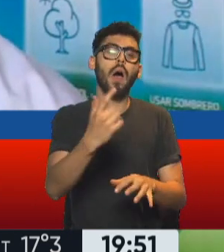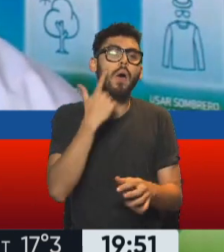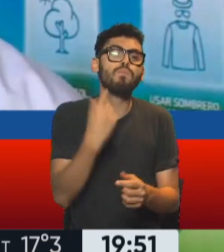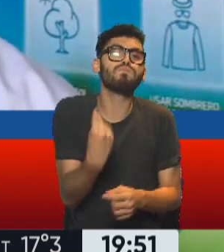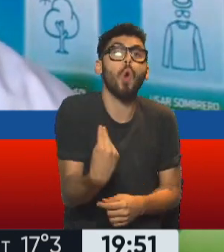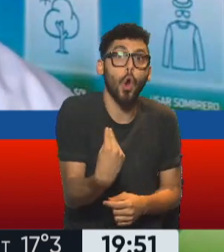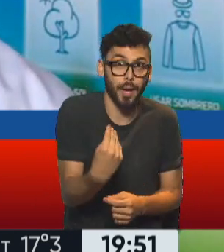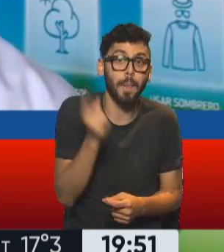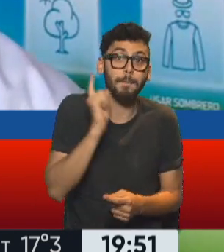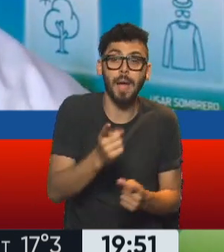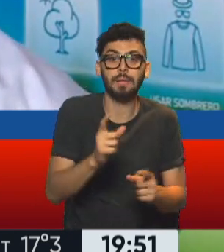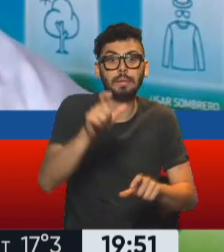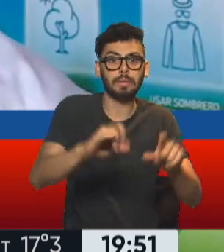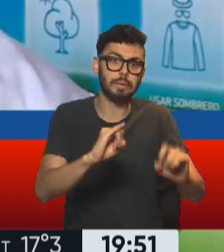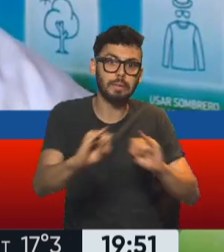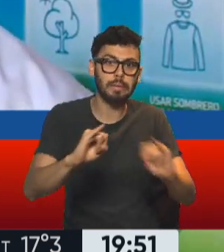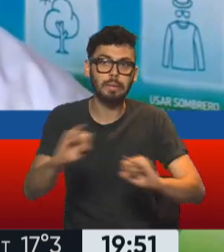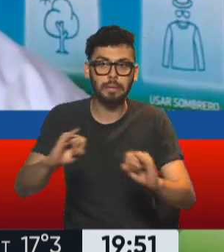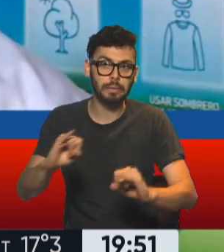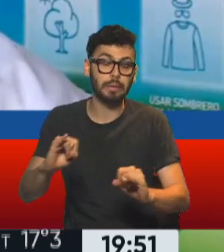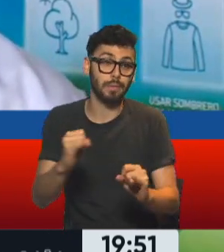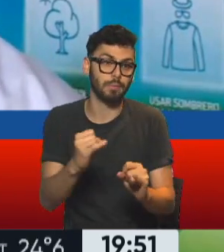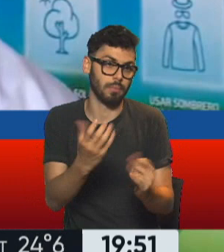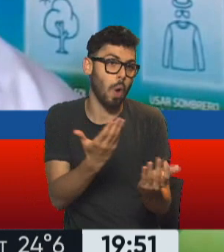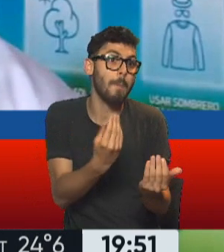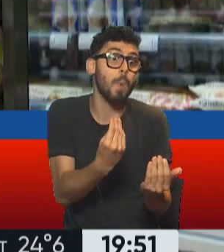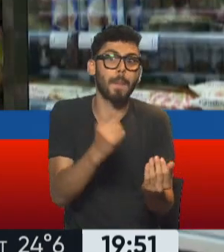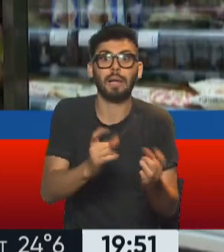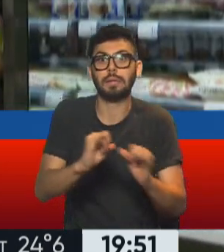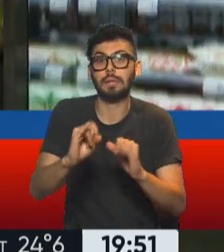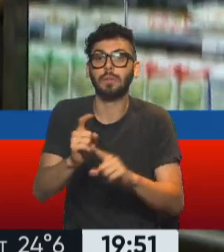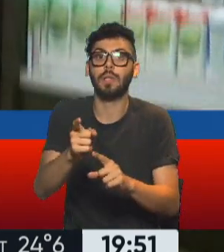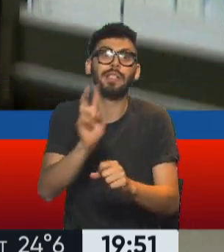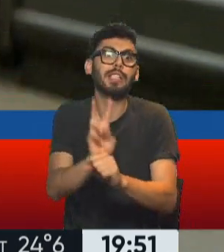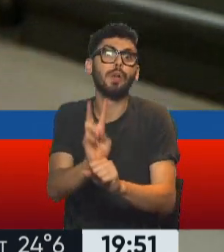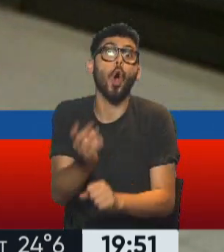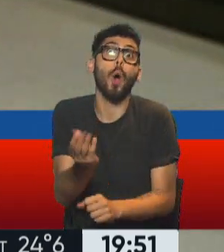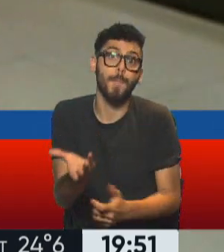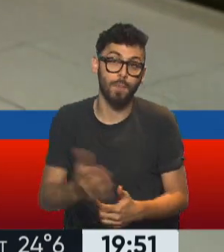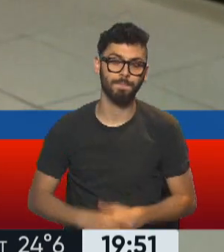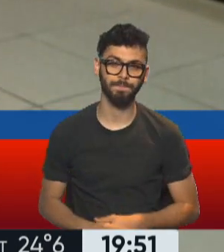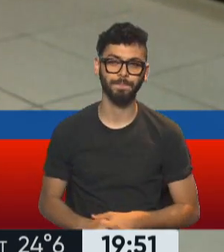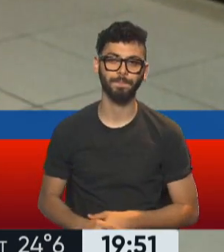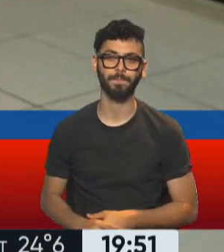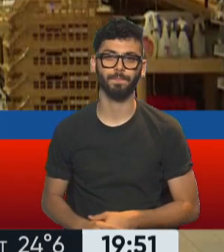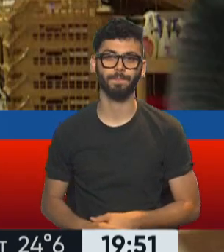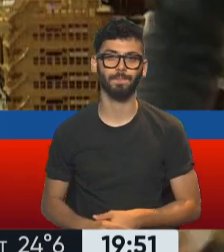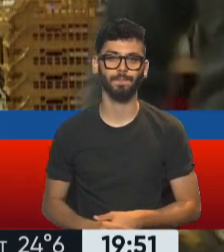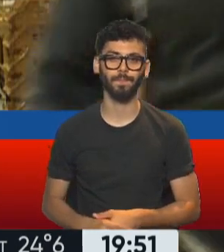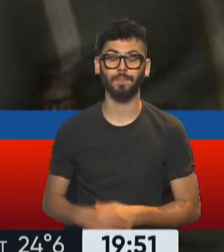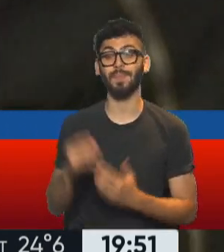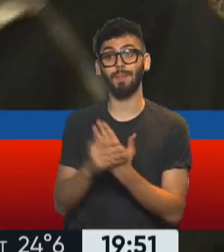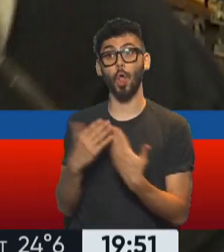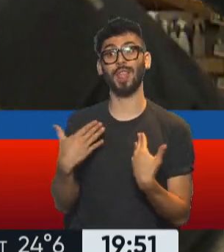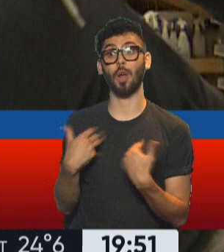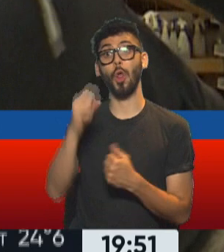paralelamente se está explicando a la población cuál es la mejor manera de prevenir este tipo de infecciones. Según un estudio del Ministerio de Salud